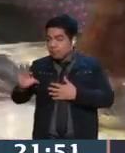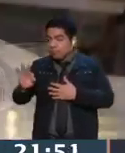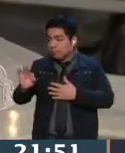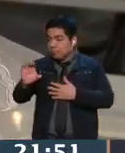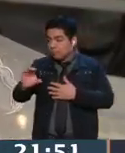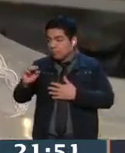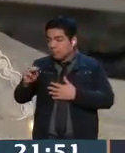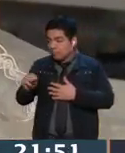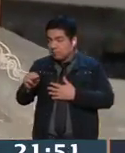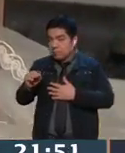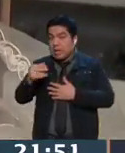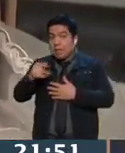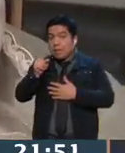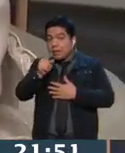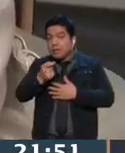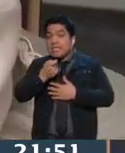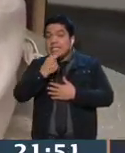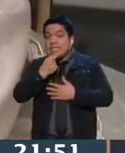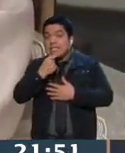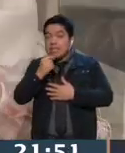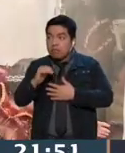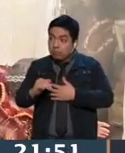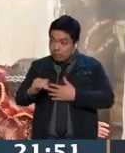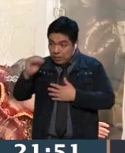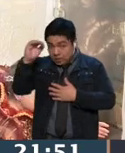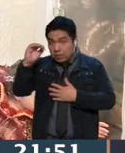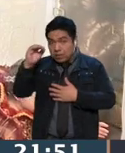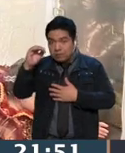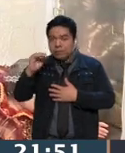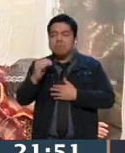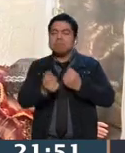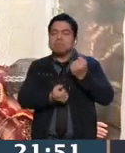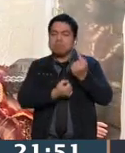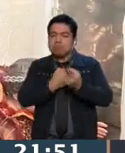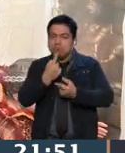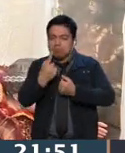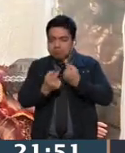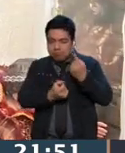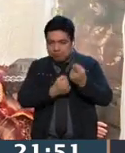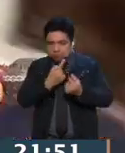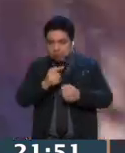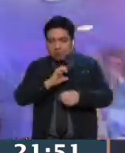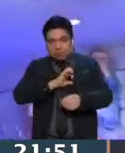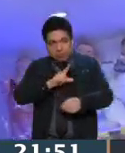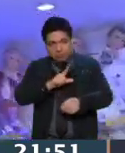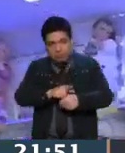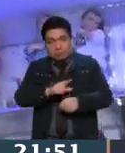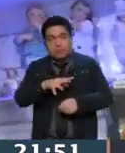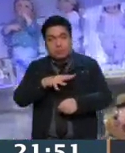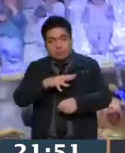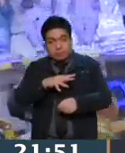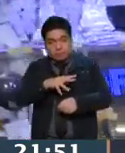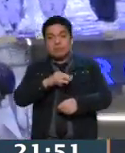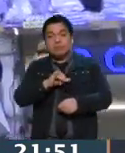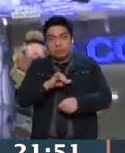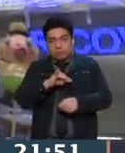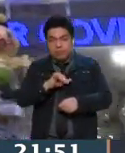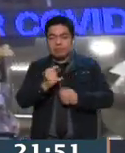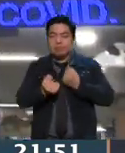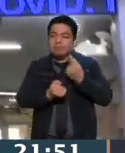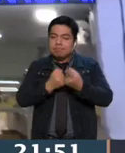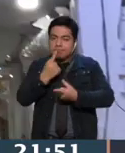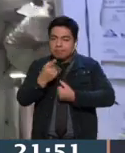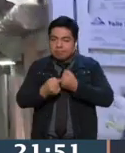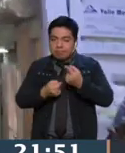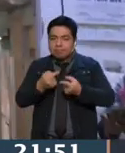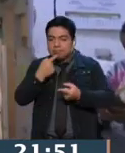centímetros, pero si su niño es de talla mayor, hay locales donde venden productos especiales. Incluso, algunos prefieren